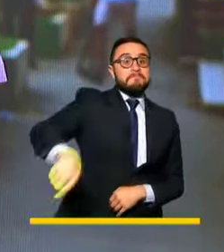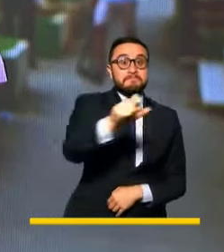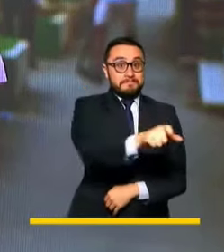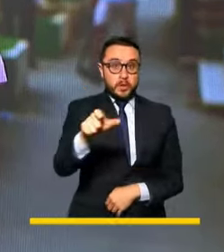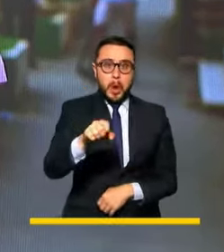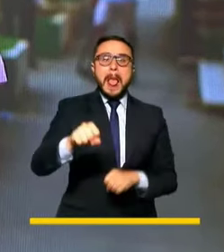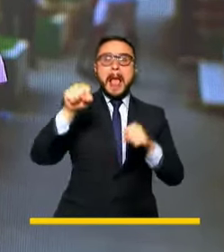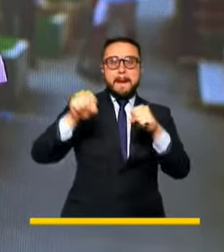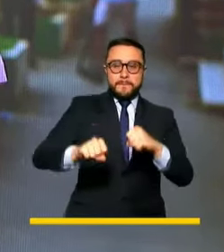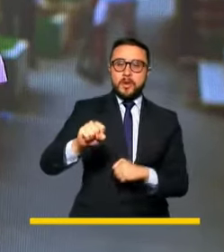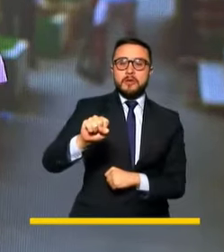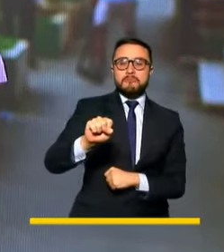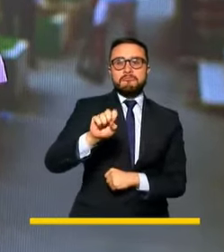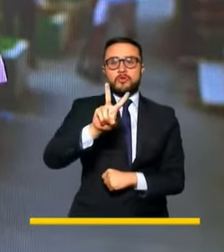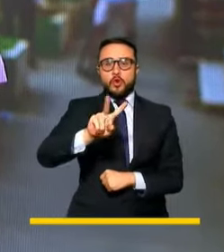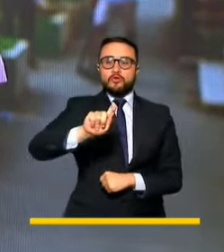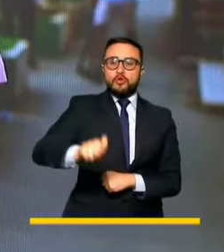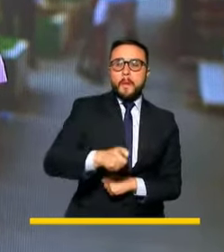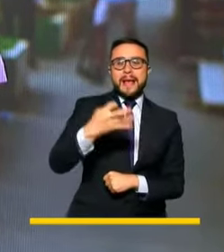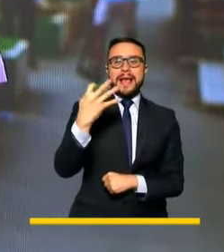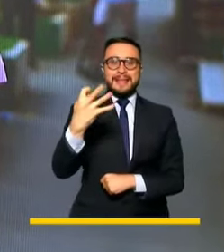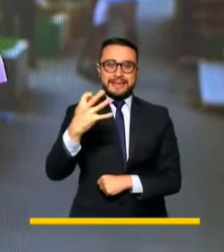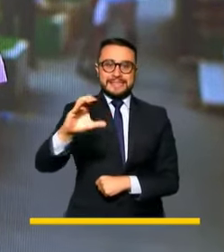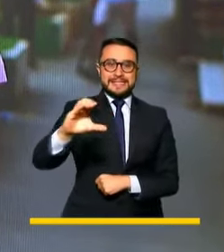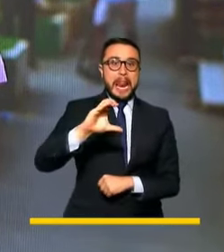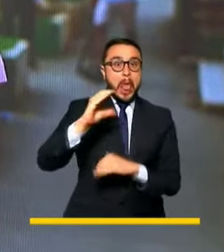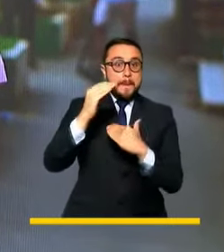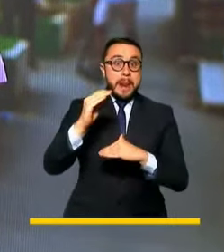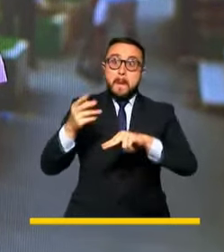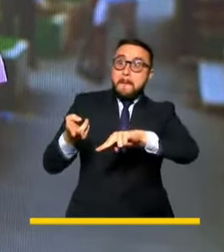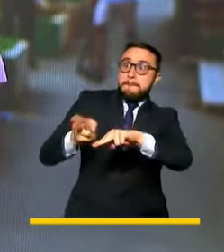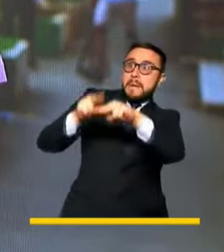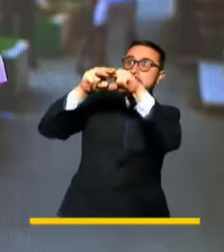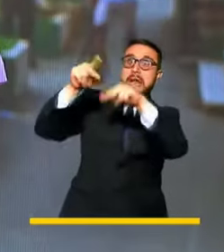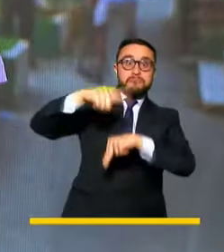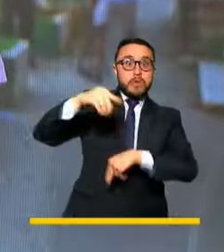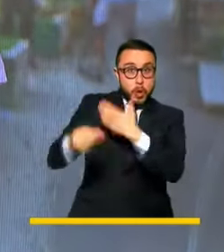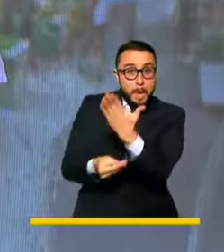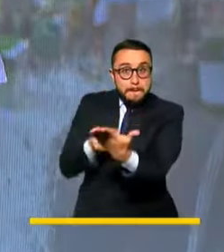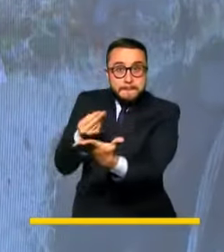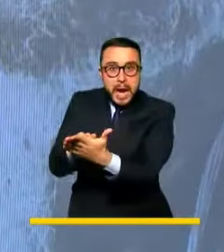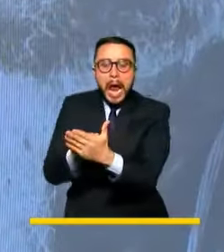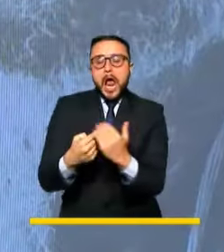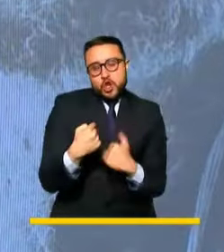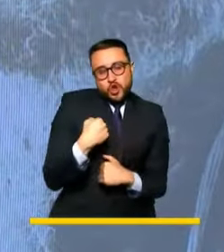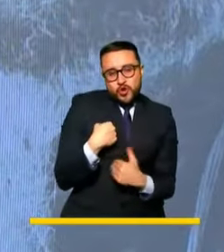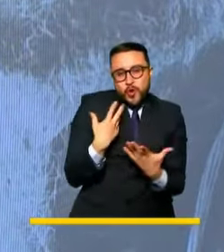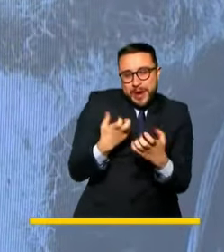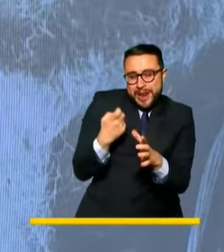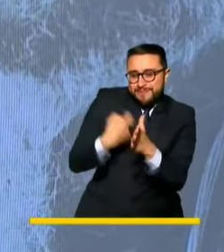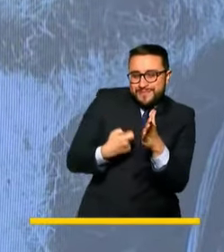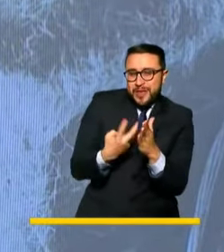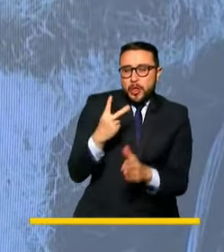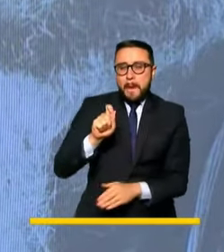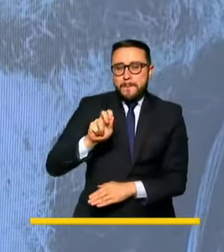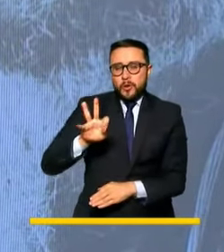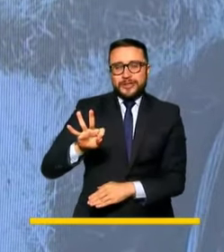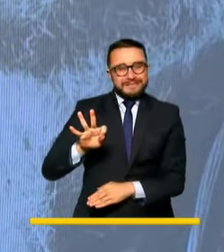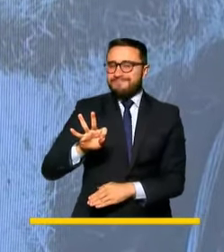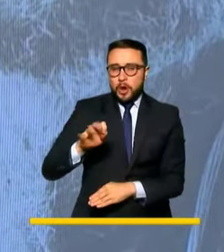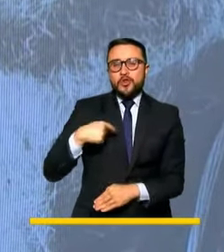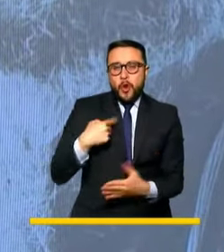por encima de dos coma tres salarios mínimos, propondré cuatro salarios mínimos a la cámara